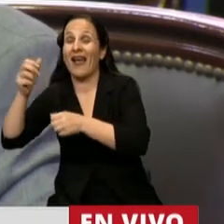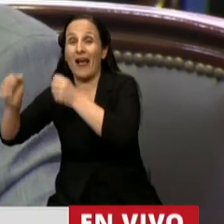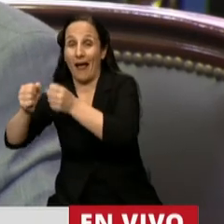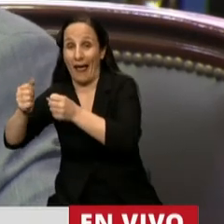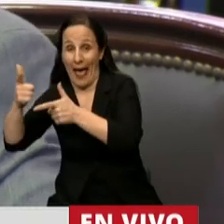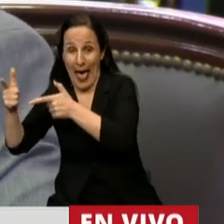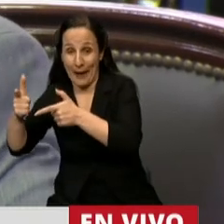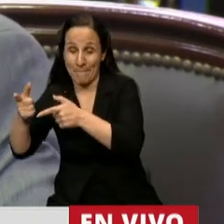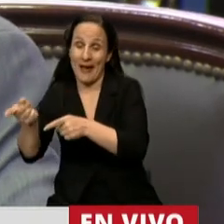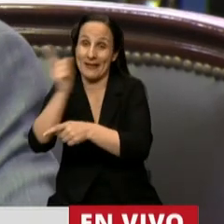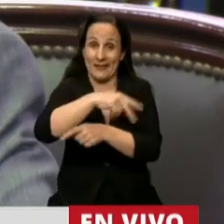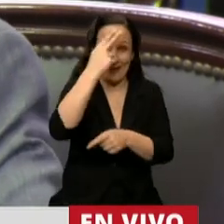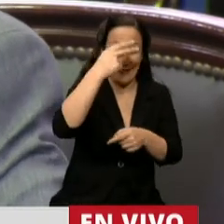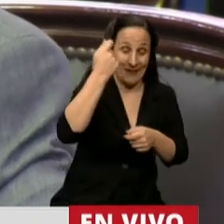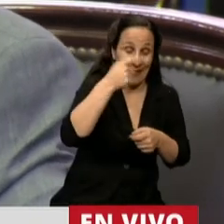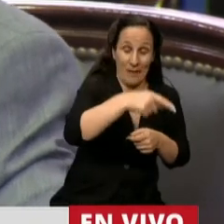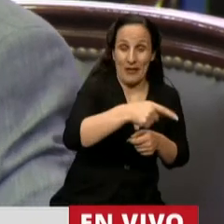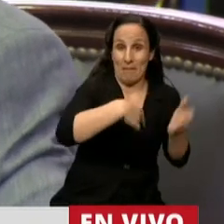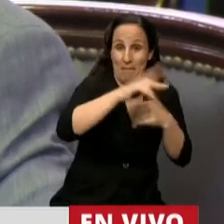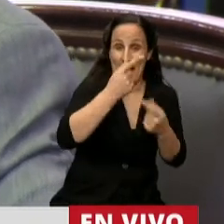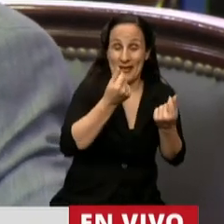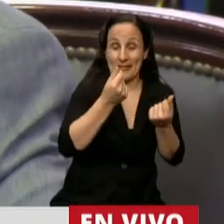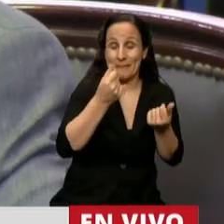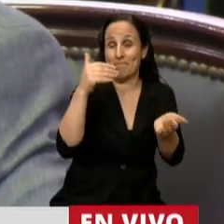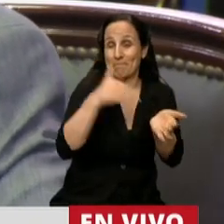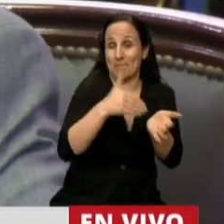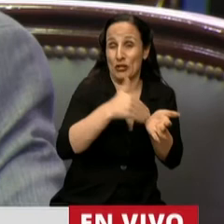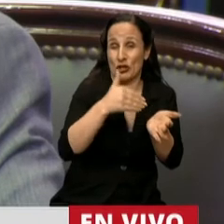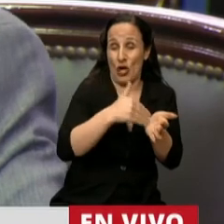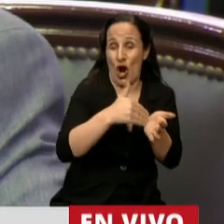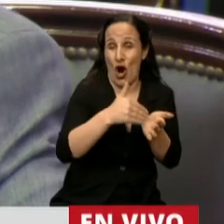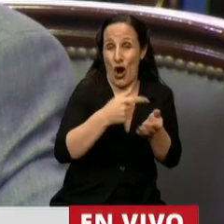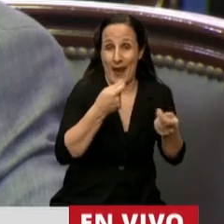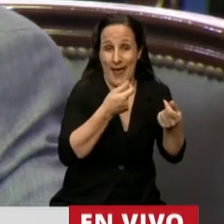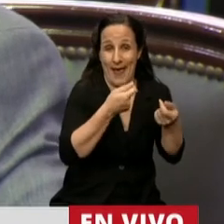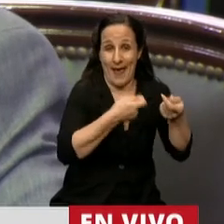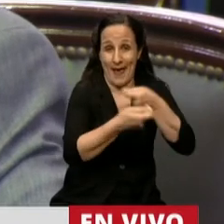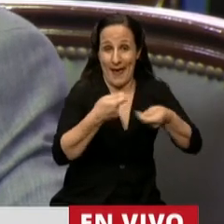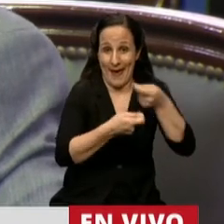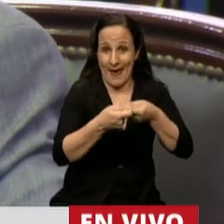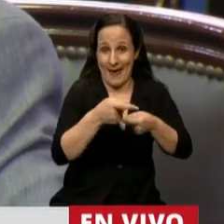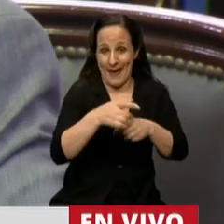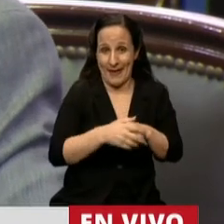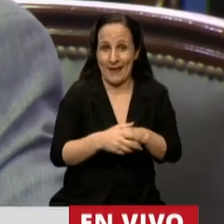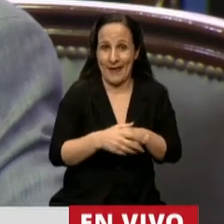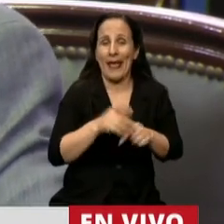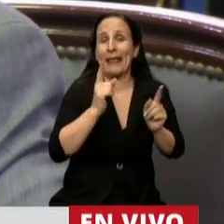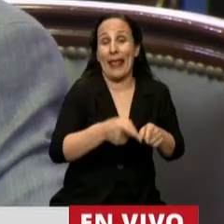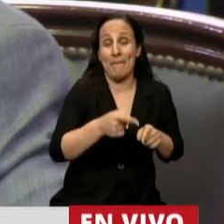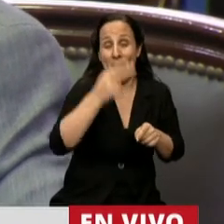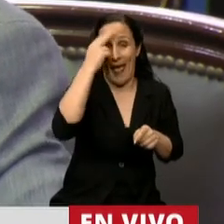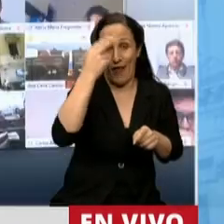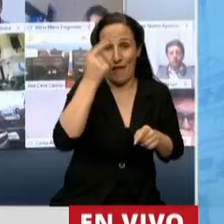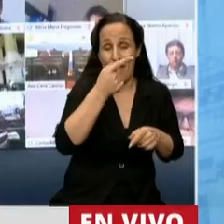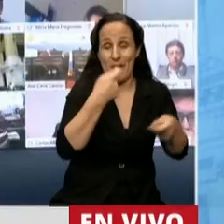la que mueve más miles de millones en el mundo, y la más, tenemos que decirlo también, absolutamente inescrupulosa